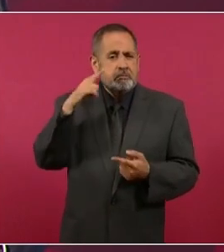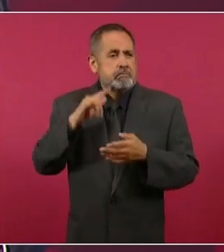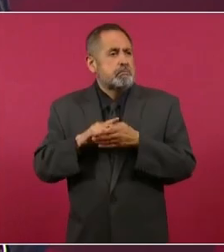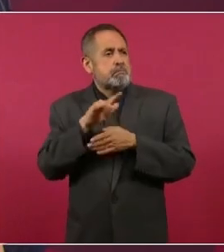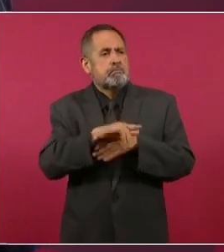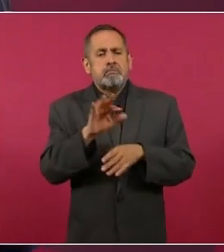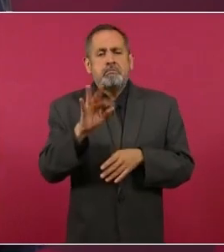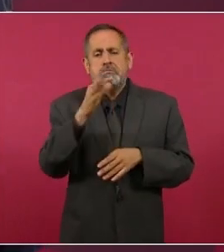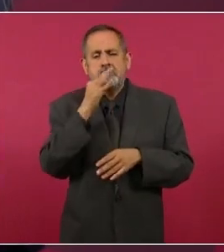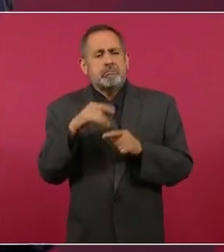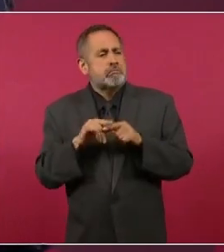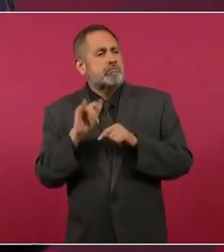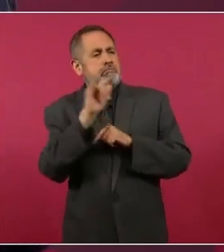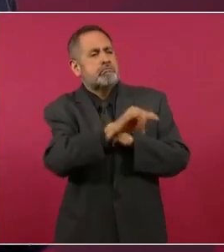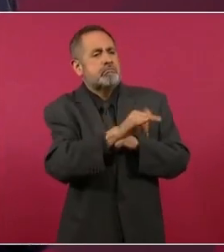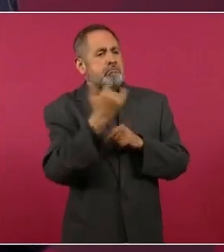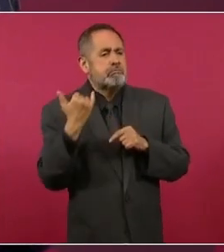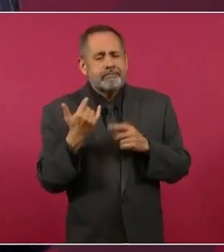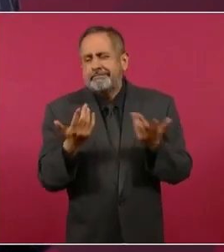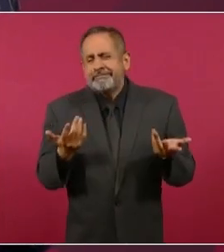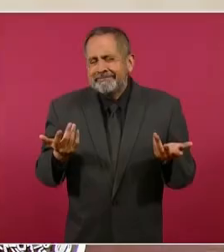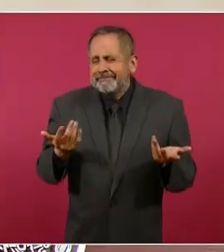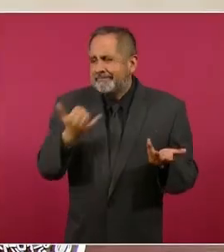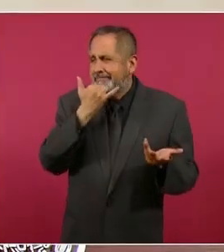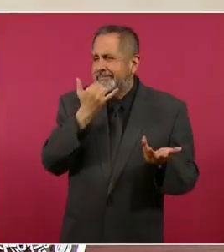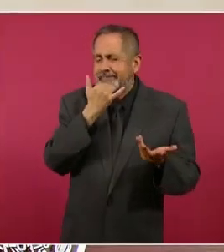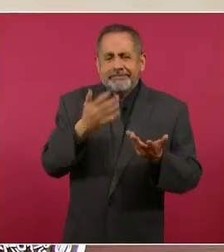es decir, técnicamente